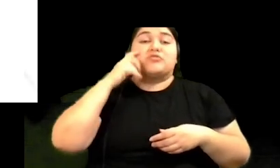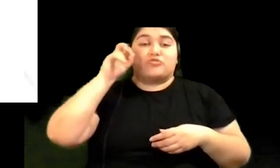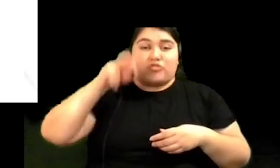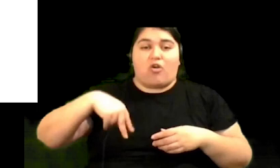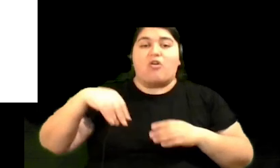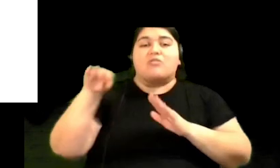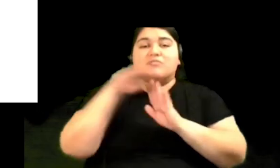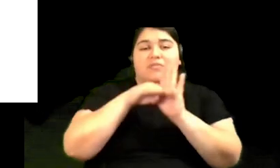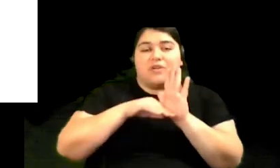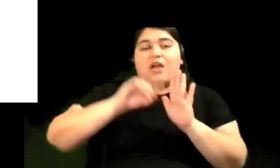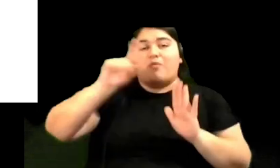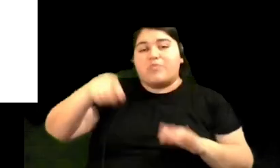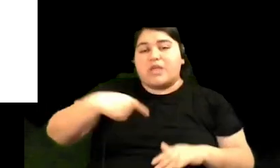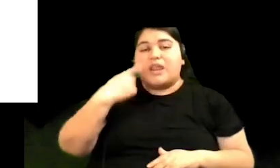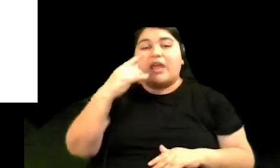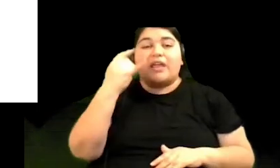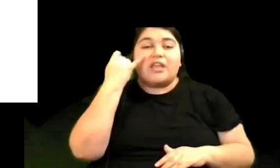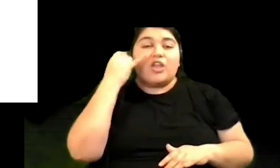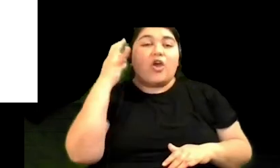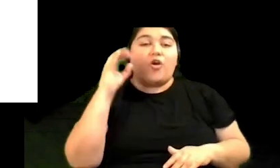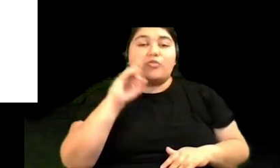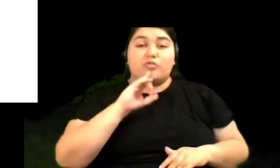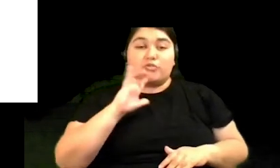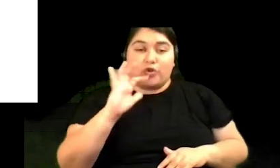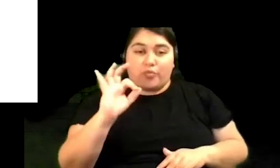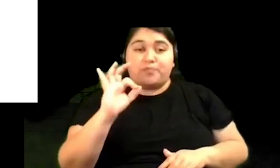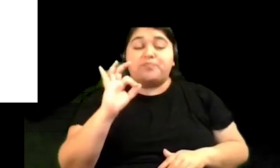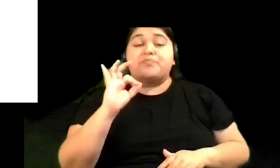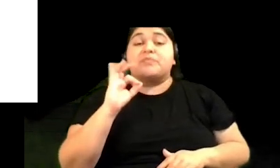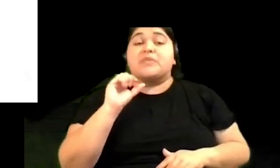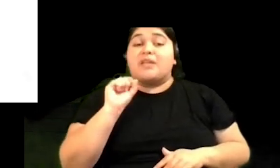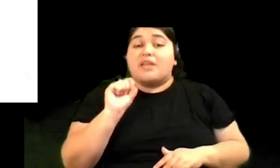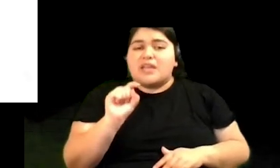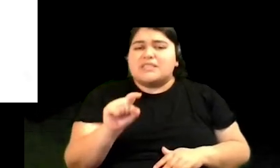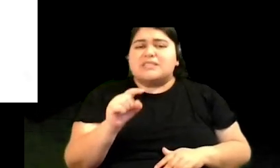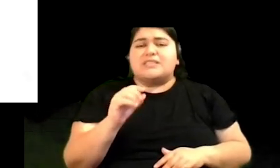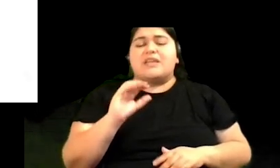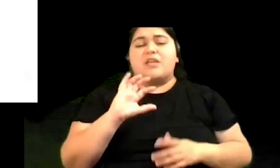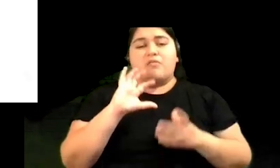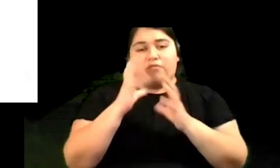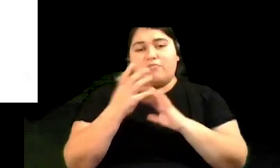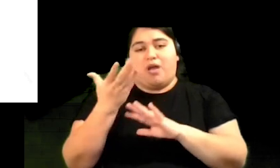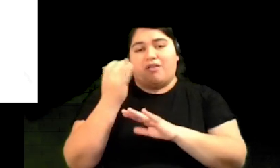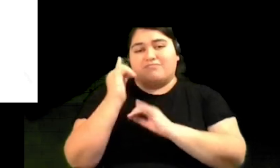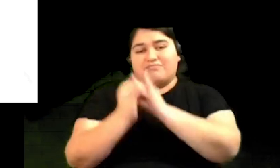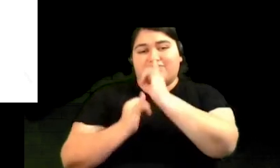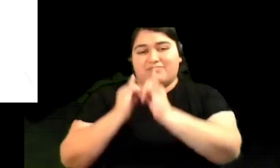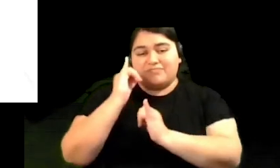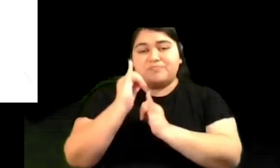Kioto. Este protocolo de Kioto en sí, lo que había establecido era tres